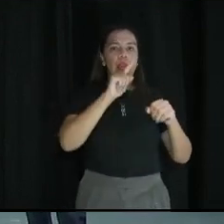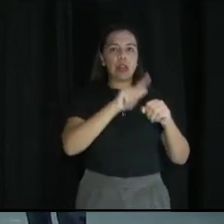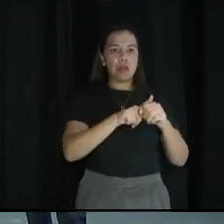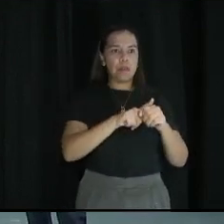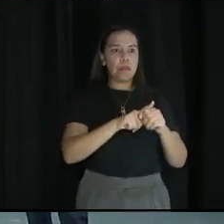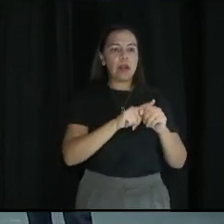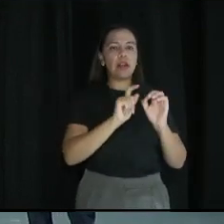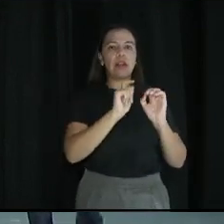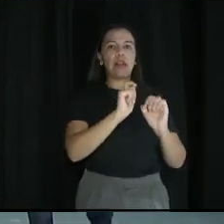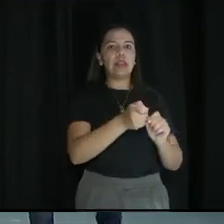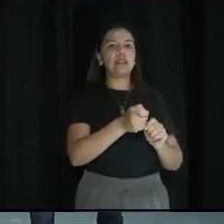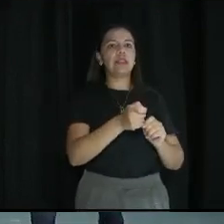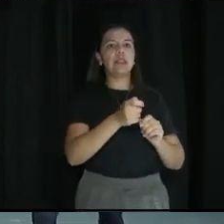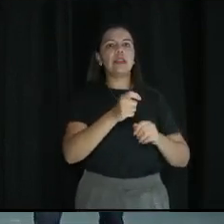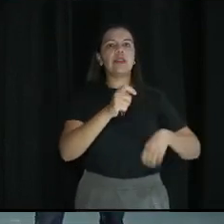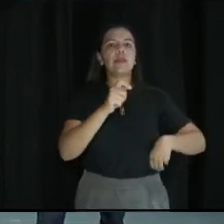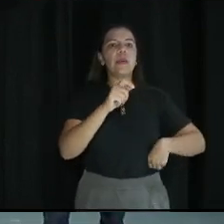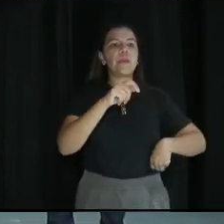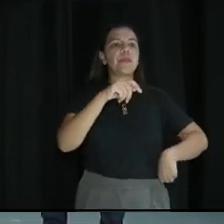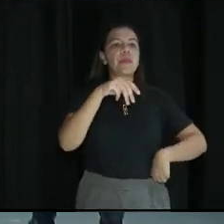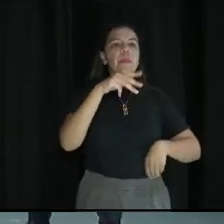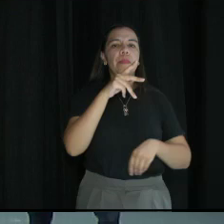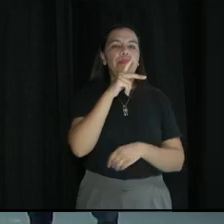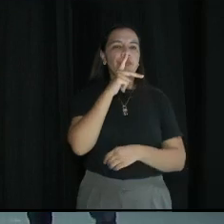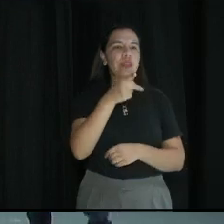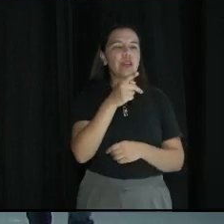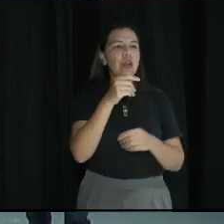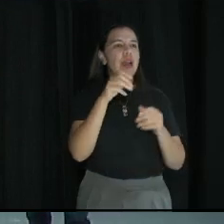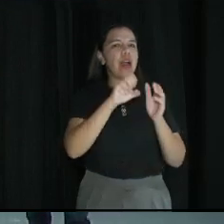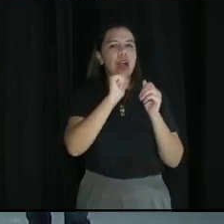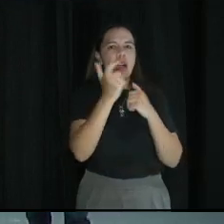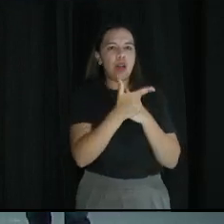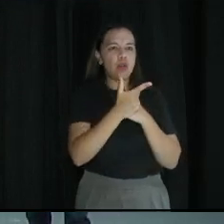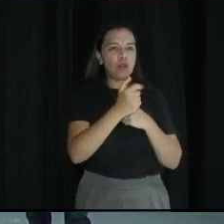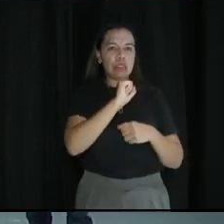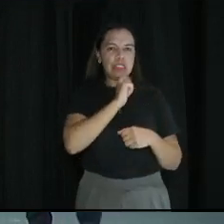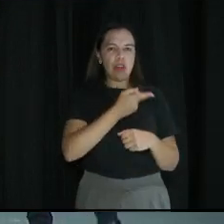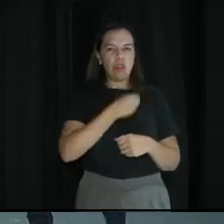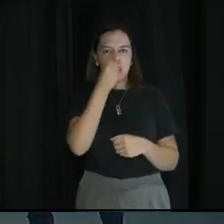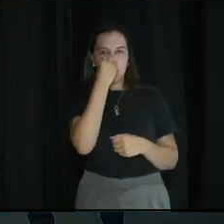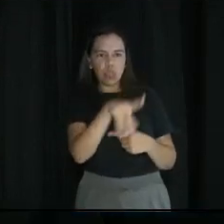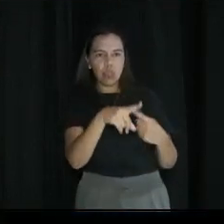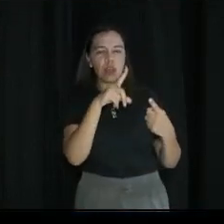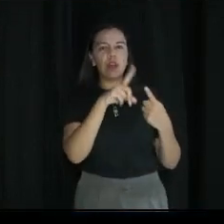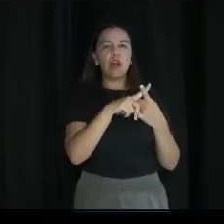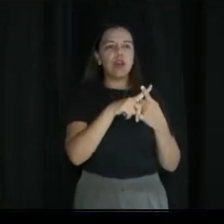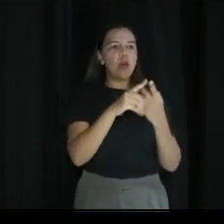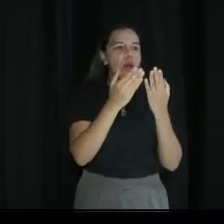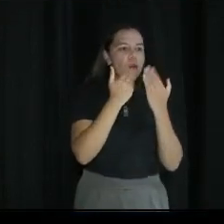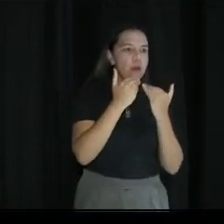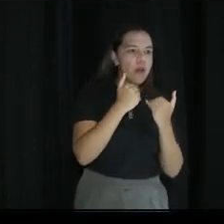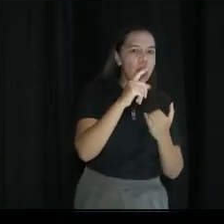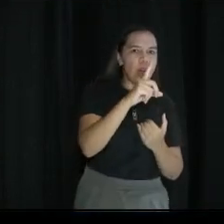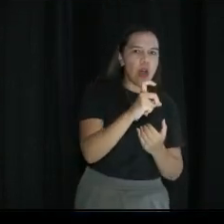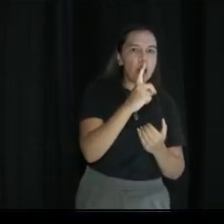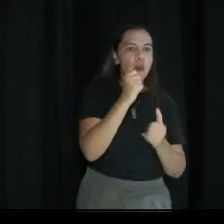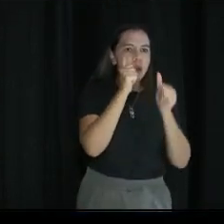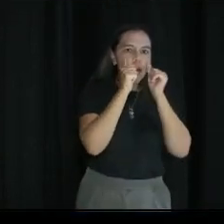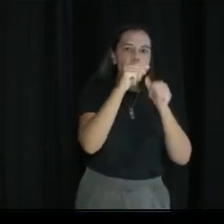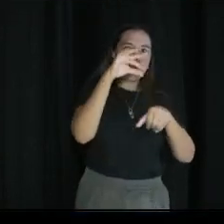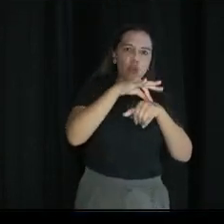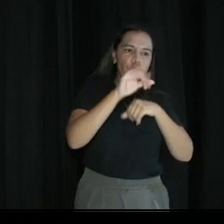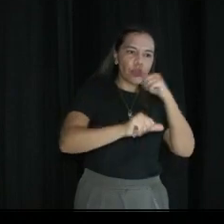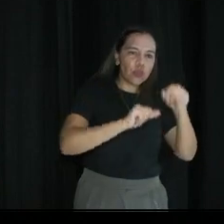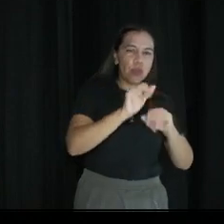física. ¿Qué es menoscabo? Pues cualquier disminución a su condición de salud, que no cuente con un medio ambiente adecuado,